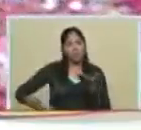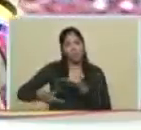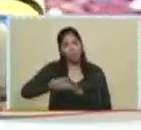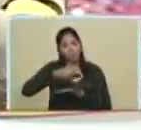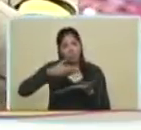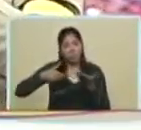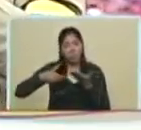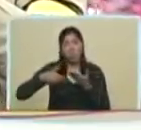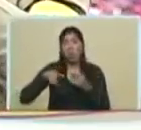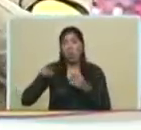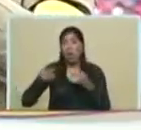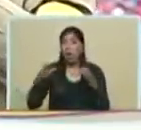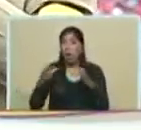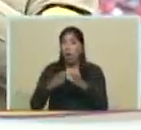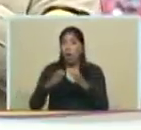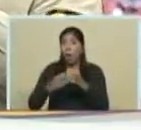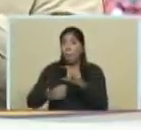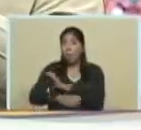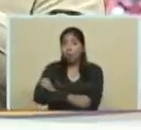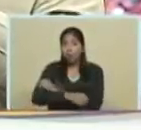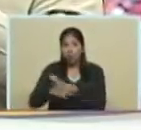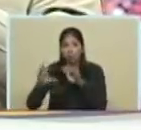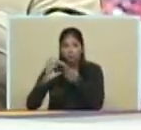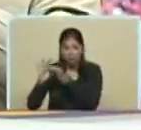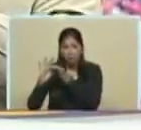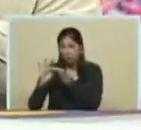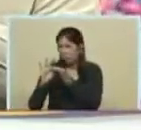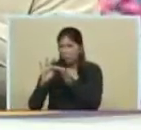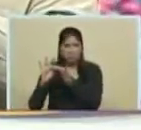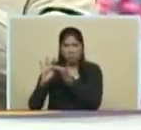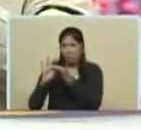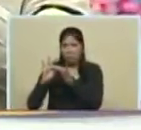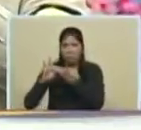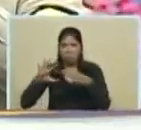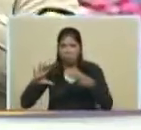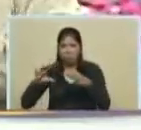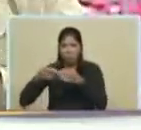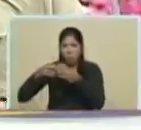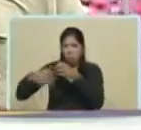La oposición está dividida una vez más.